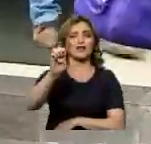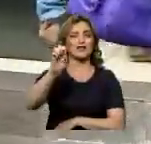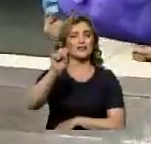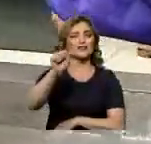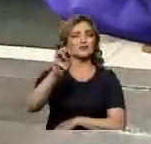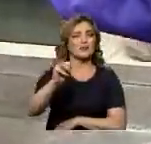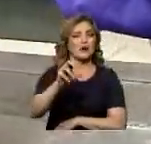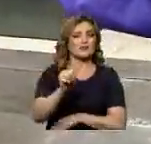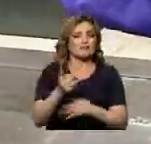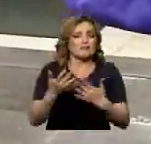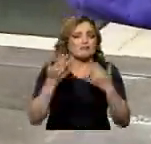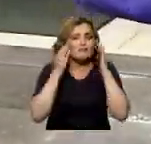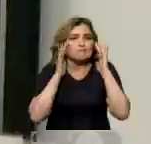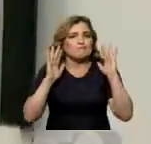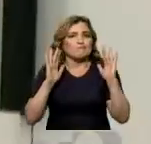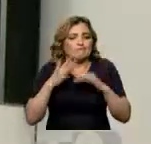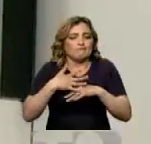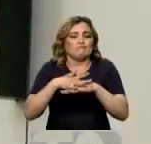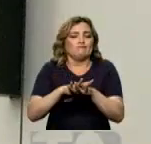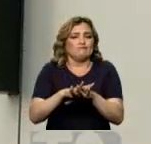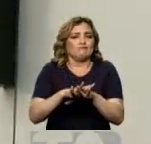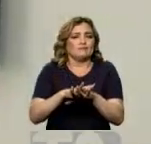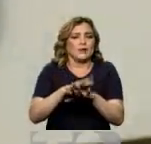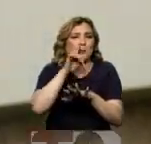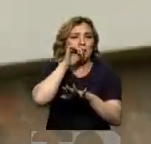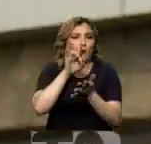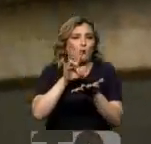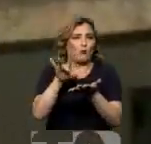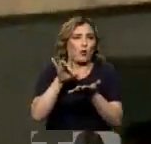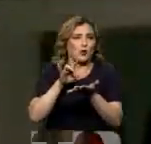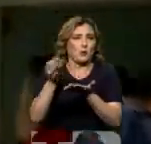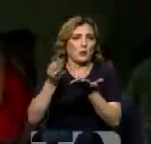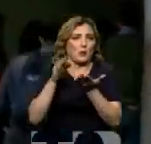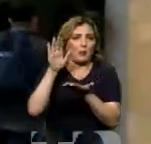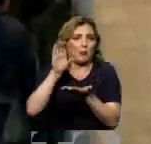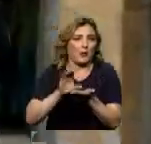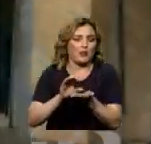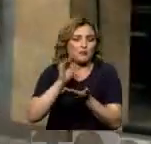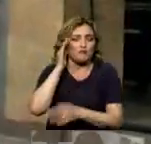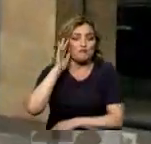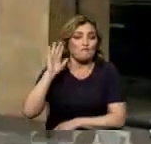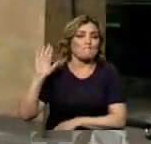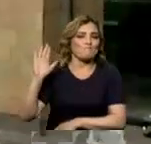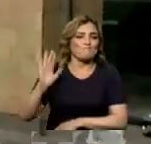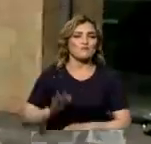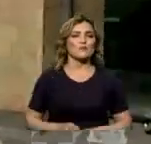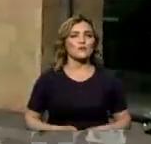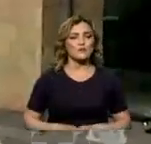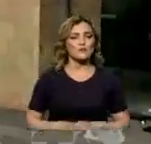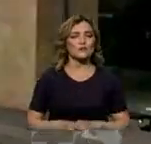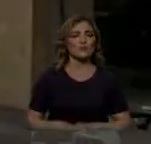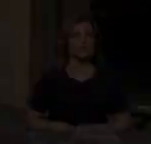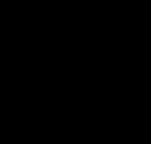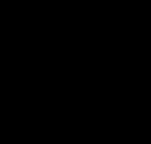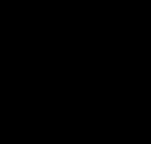no sabe si la fusión implicará un recorte de personal y presupuesto. En Quito, Freddy Paredes, 24 horas.